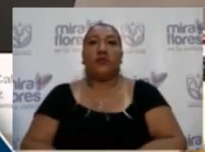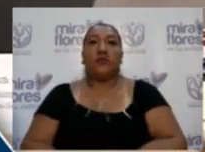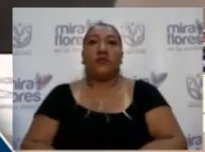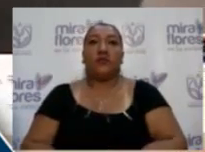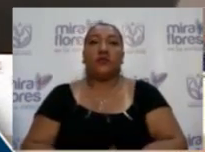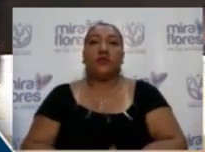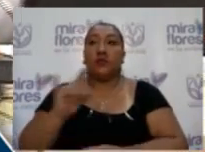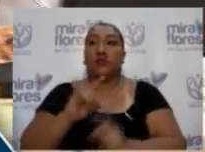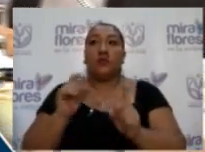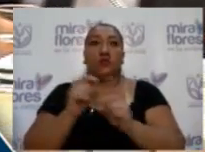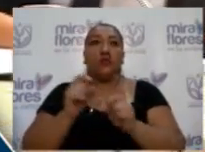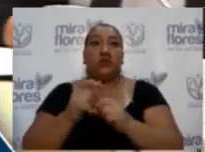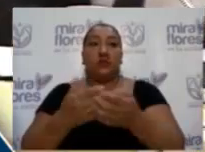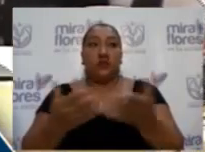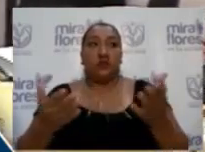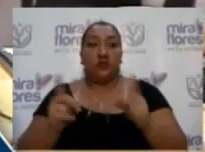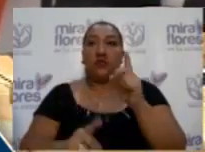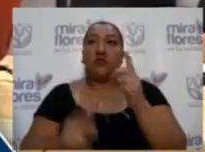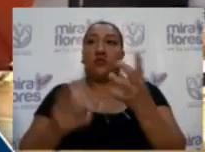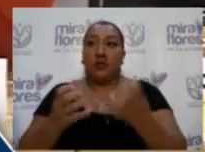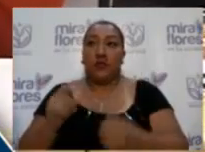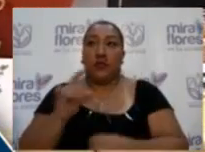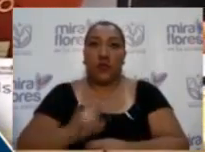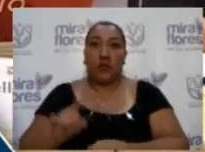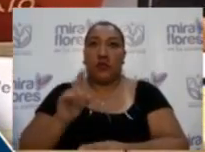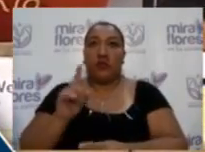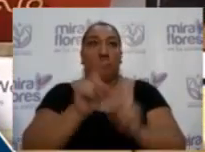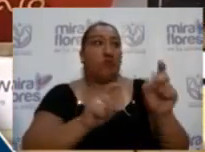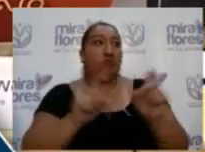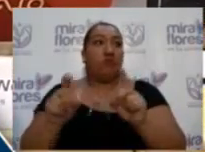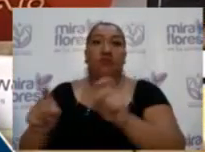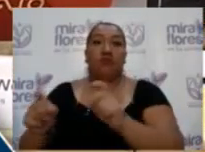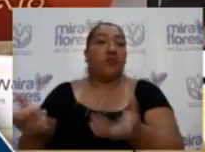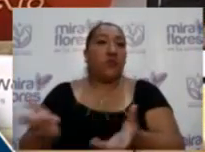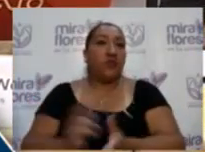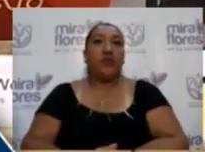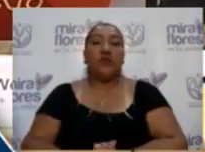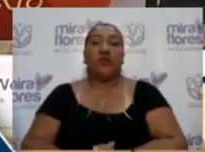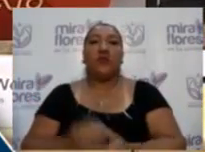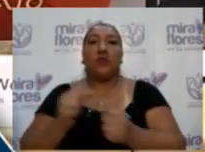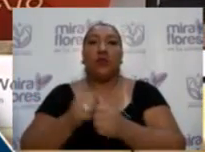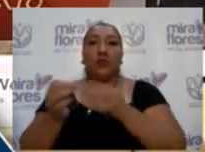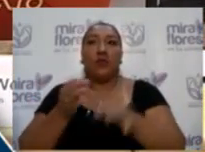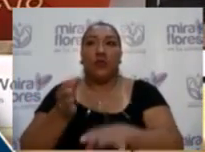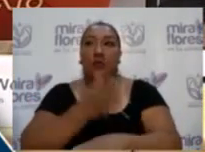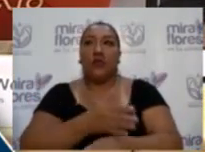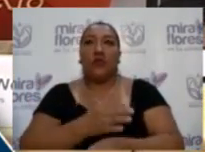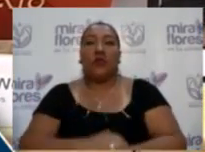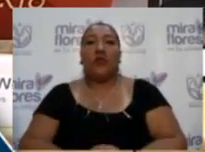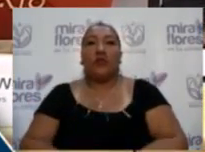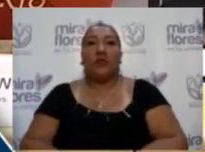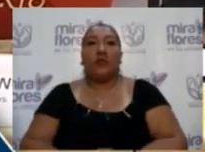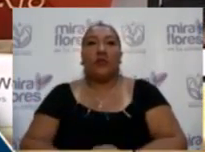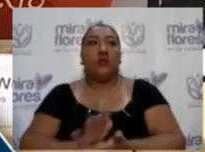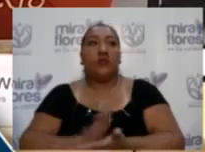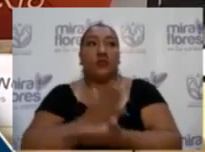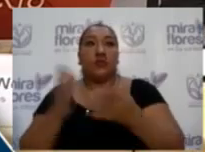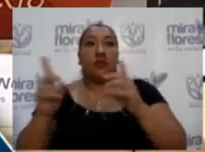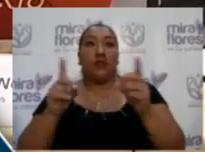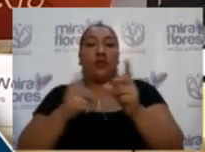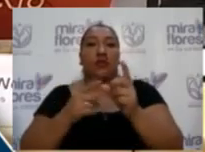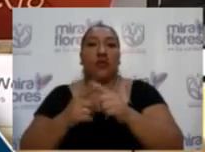el uso de la palabra. Si hay alguien que quiere hacer un aporte con relación a lo expresado. Si no hay